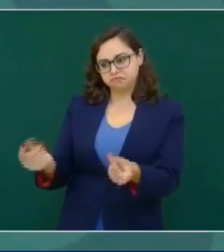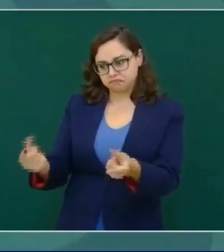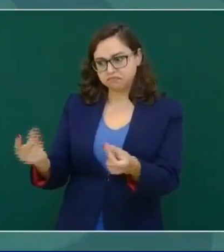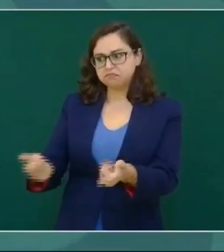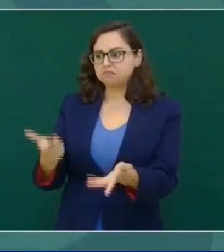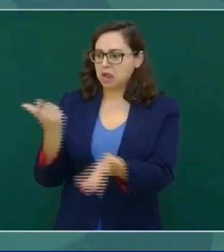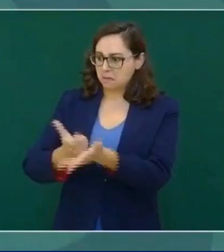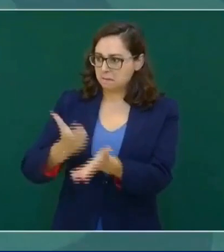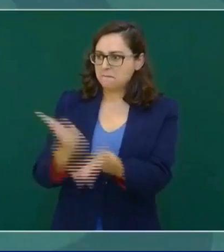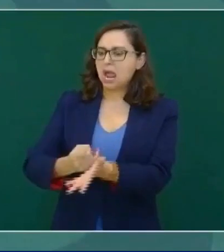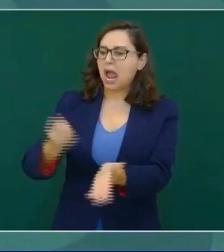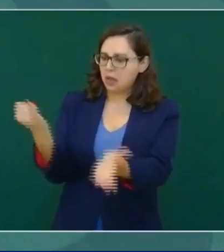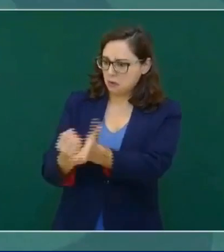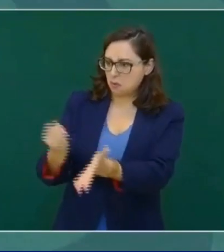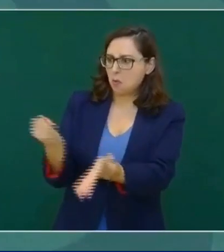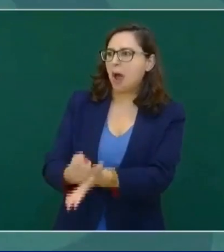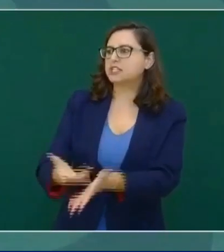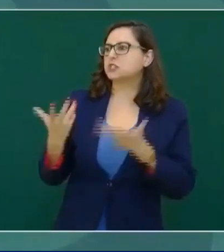sacar